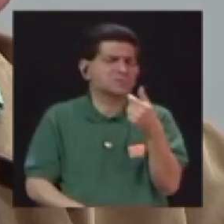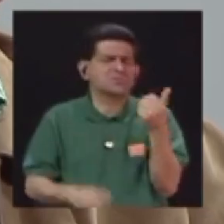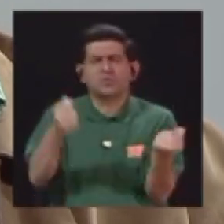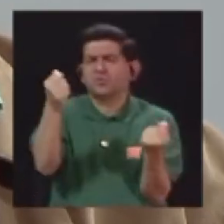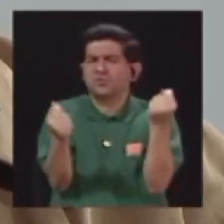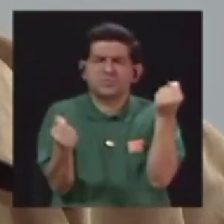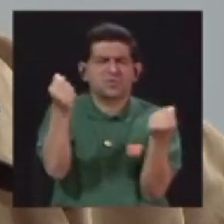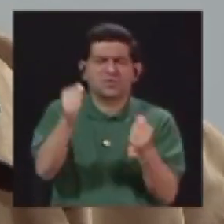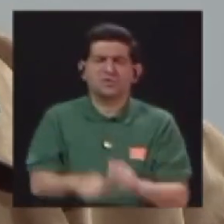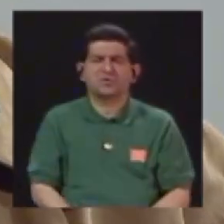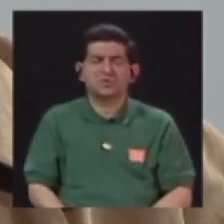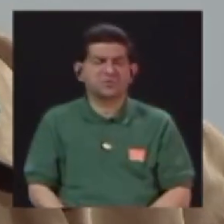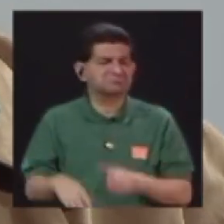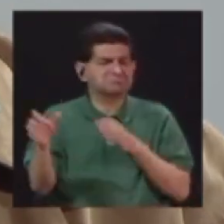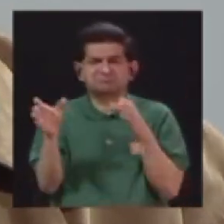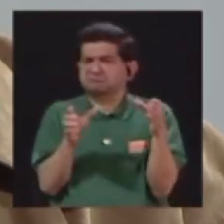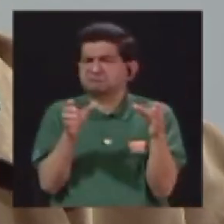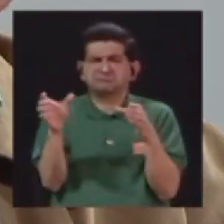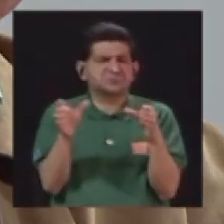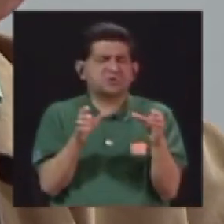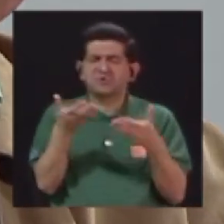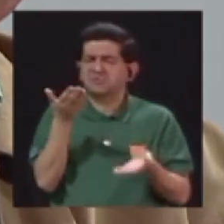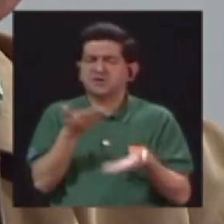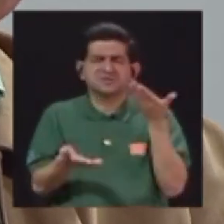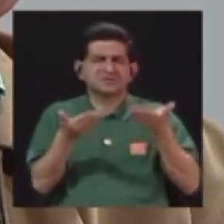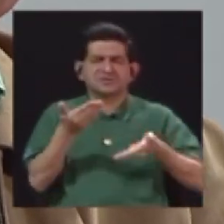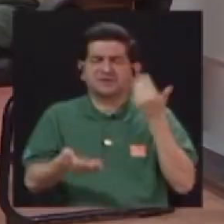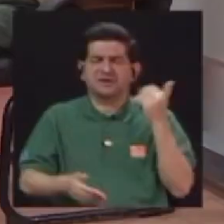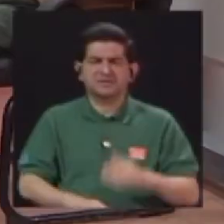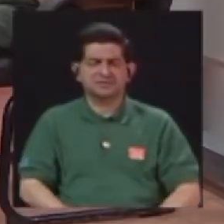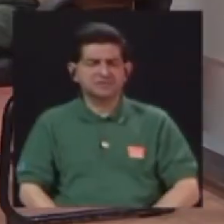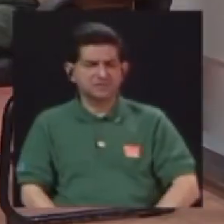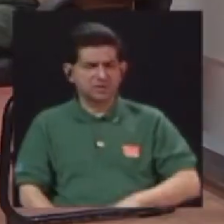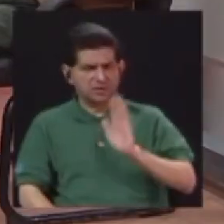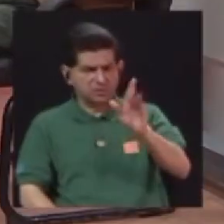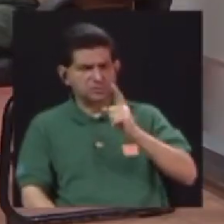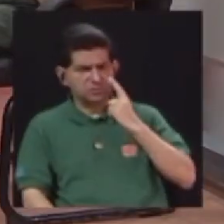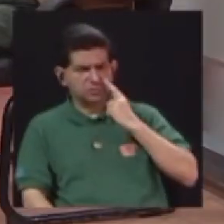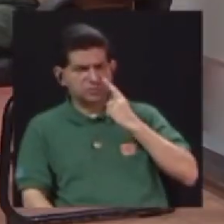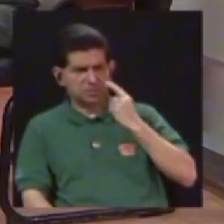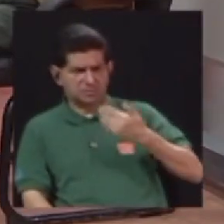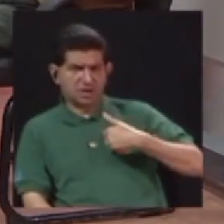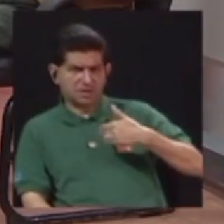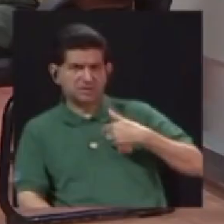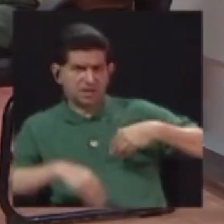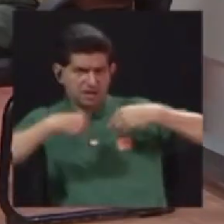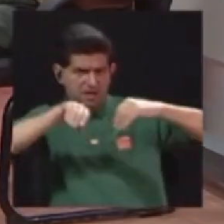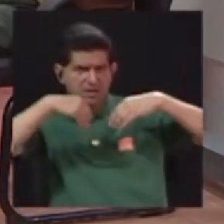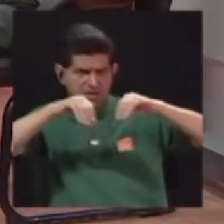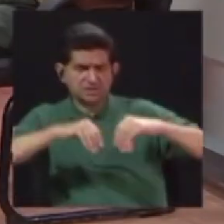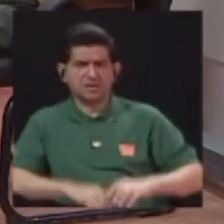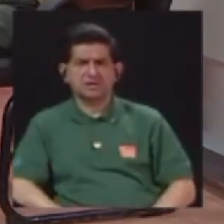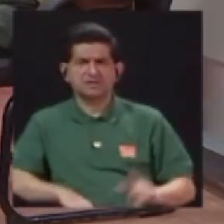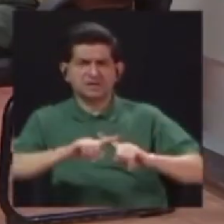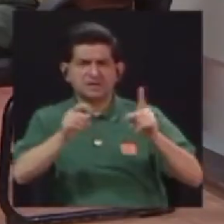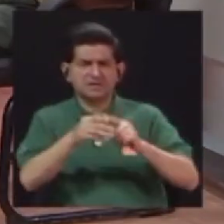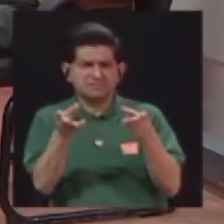vehículos, poco comercio relativamente hablando, ¿verdad? Aunque su papá tenía su tienda de